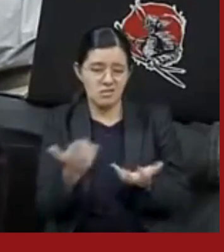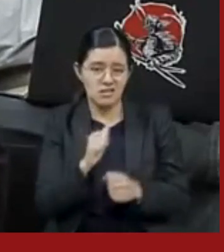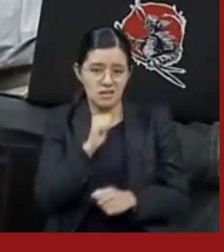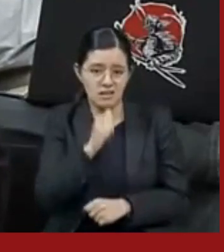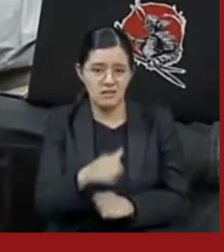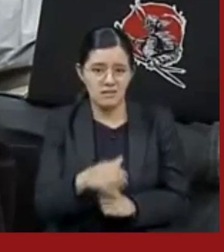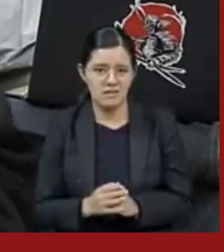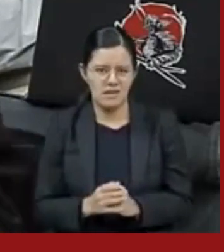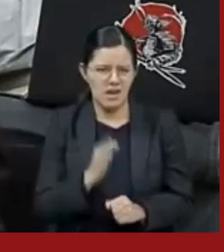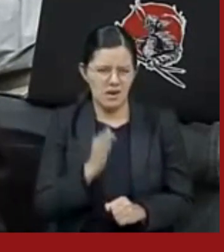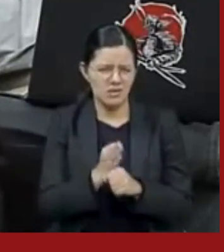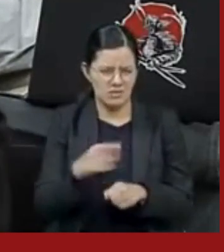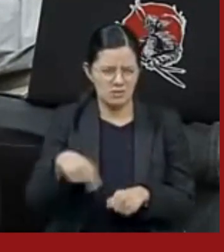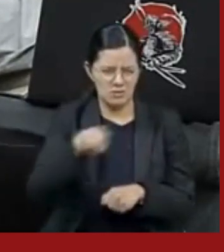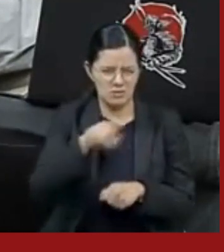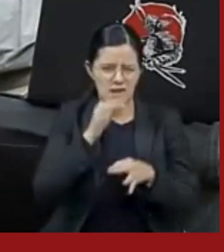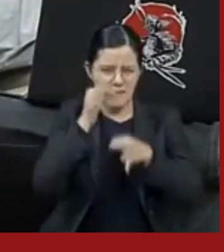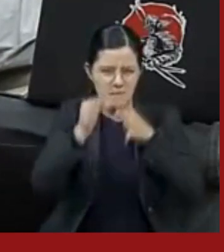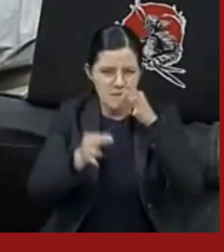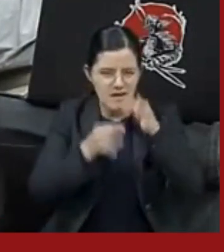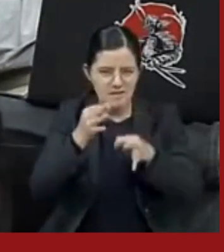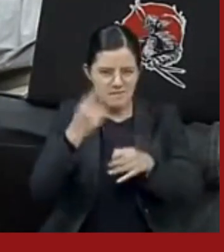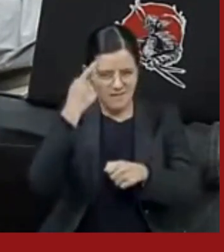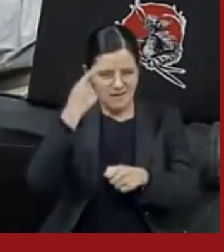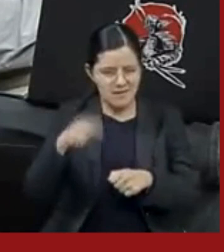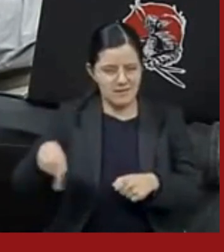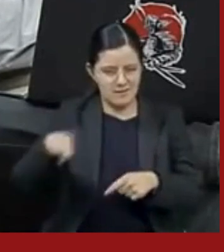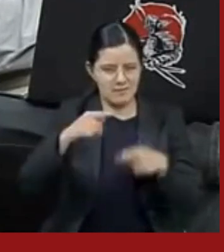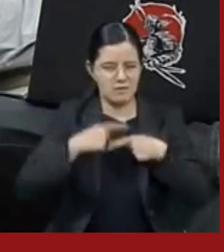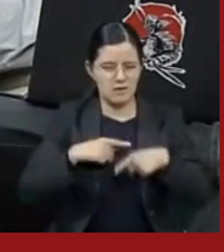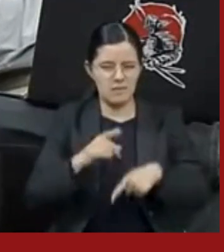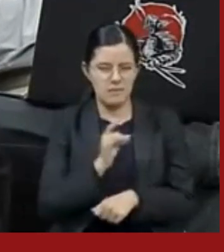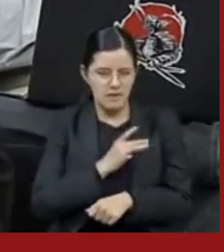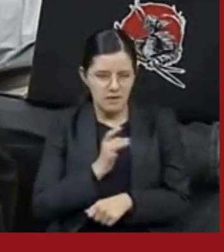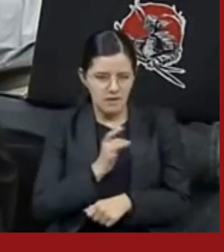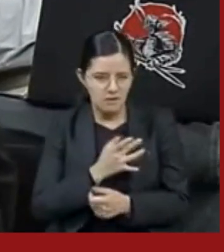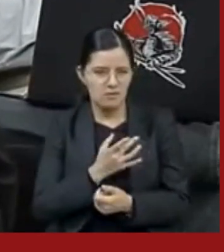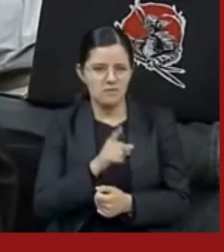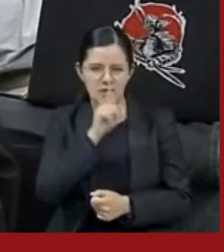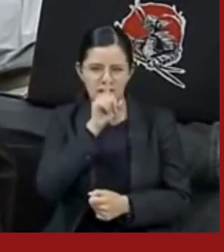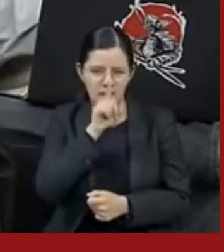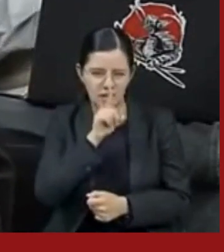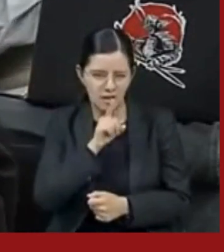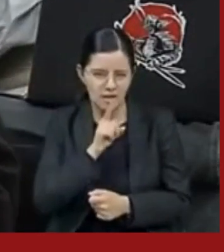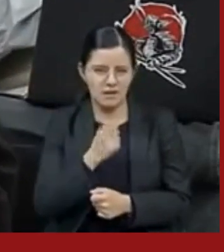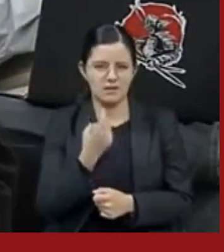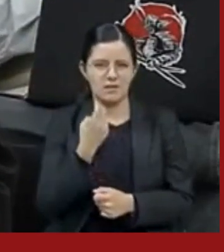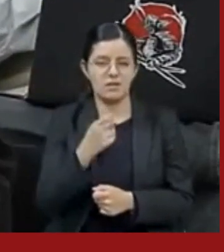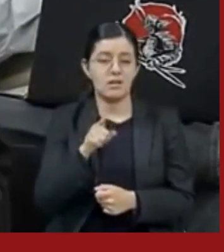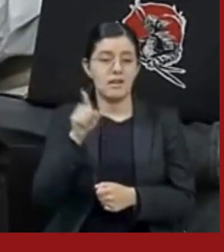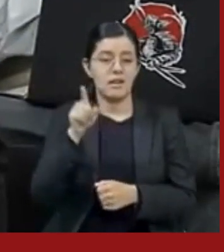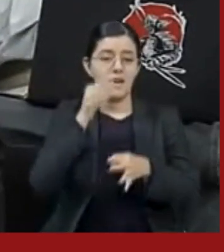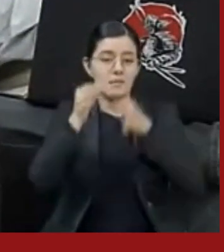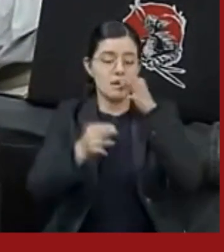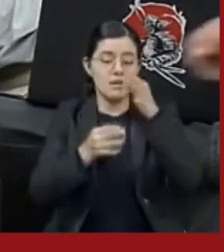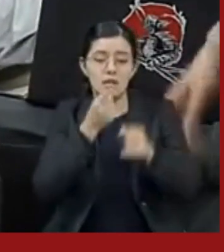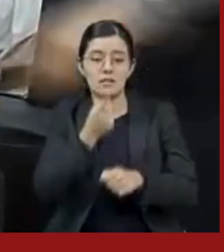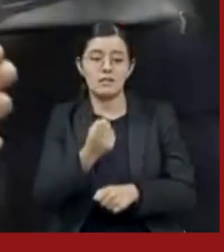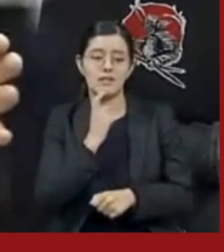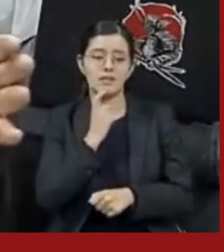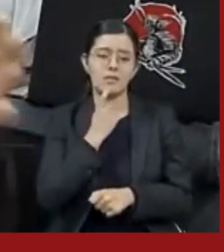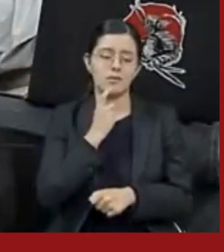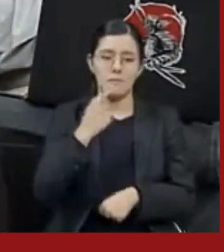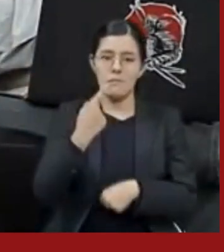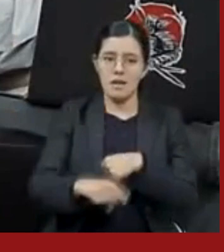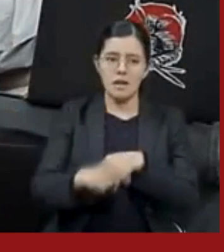Esta campaña de miedo, esta campaña de mentiras, esta campaña miserable, la de Andrés Manuel es un peligro para México, es un